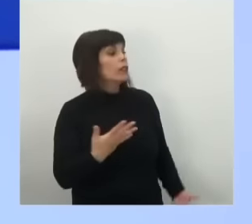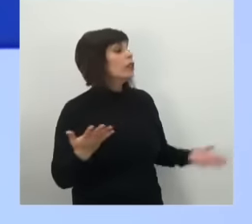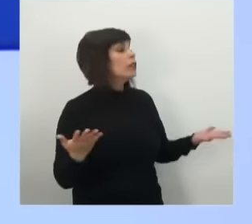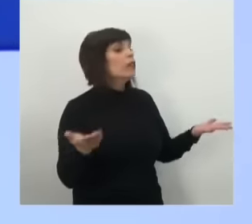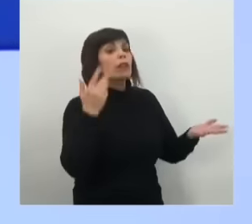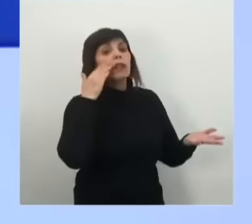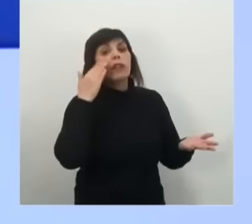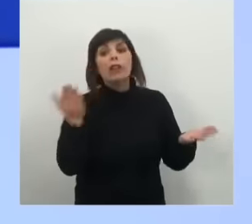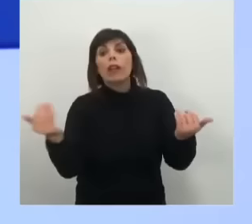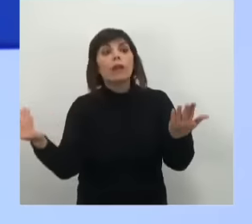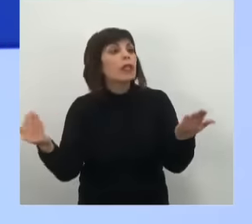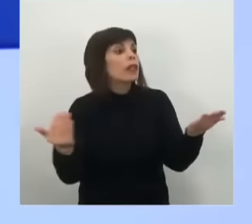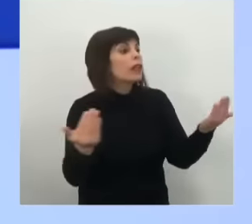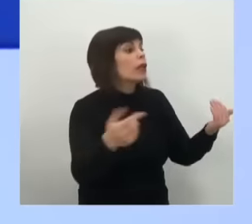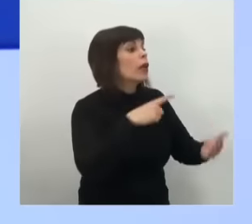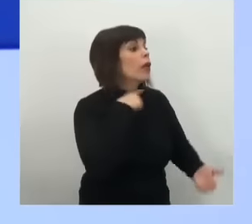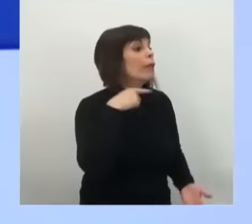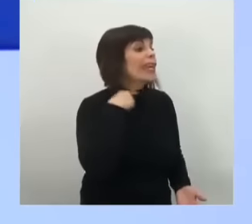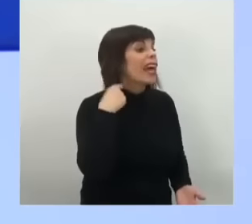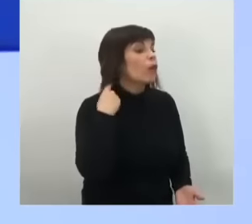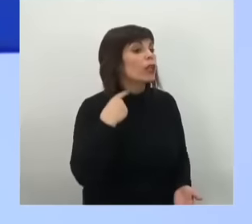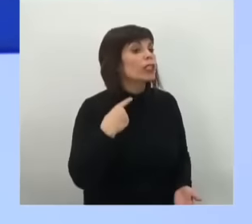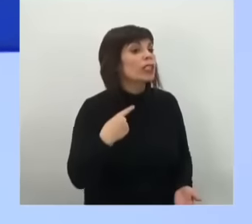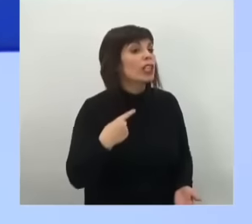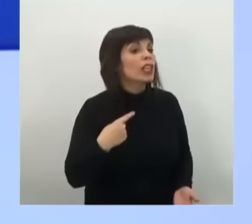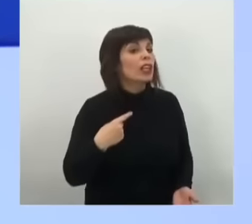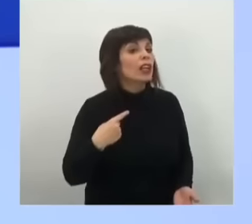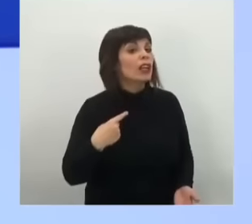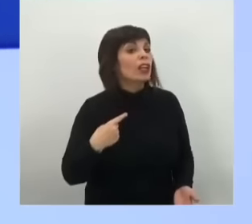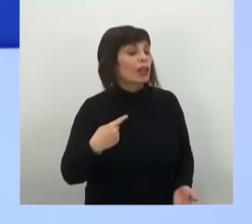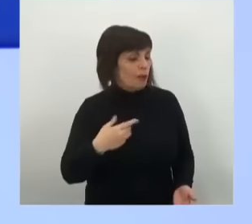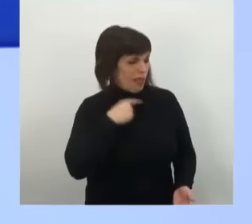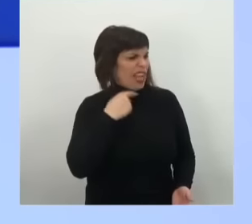dónde hay pecadores de de